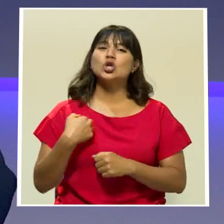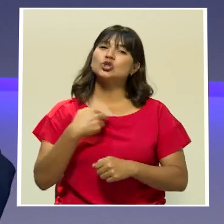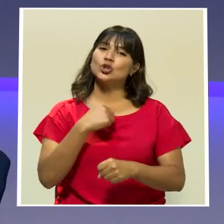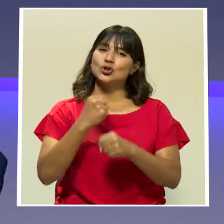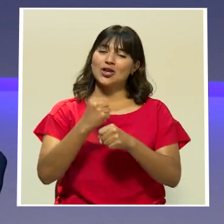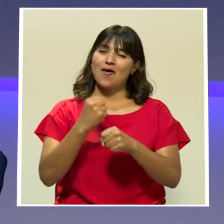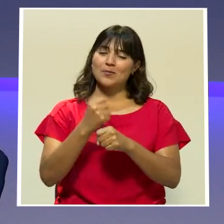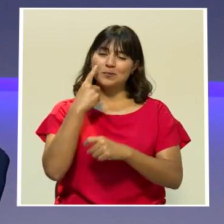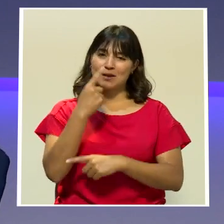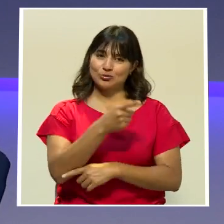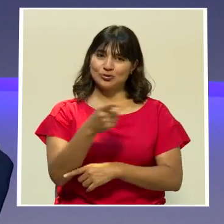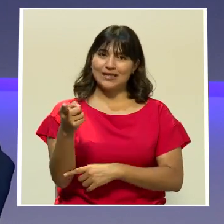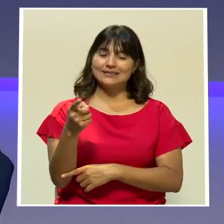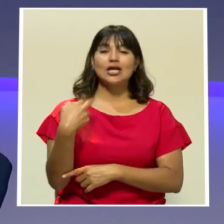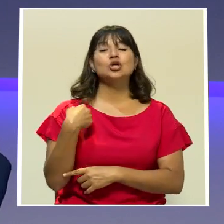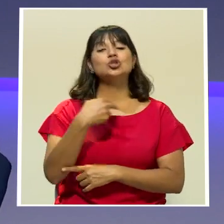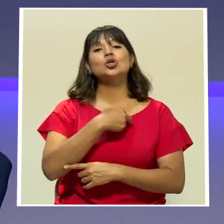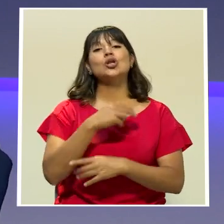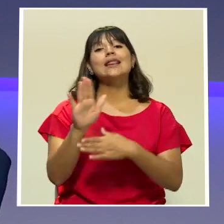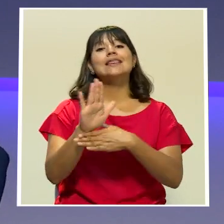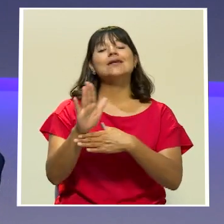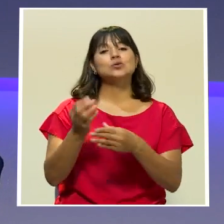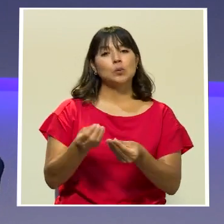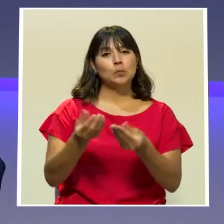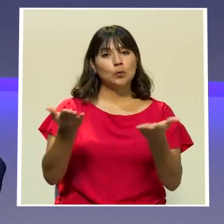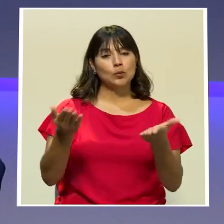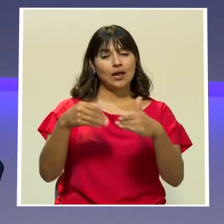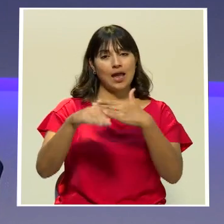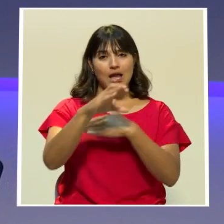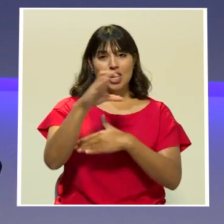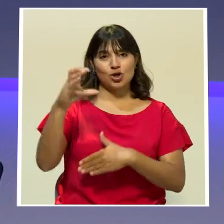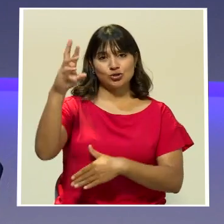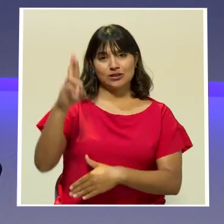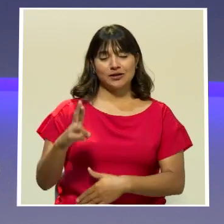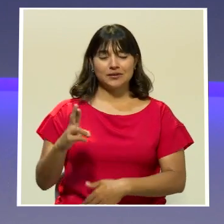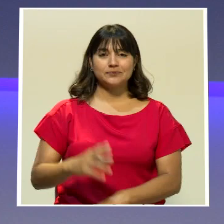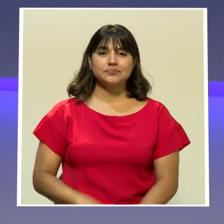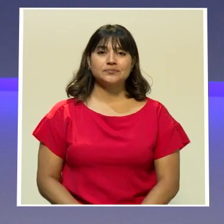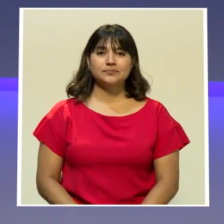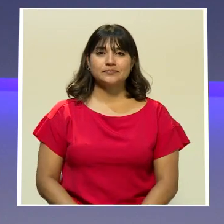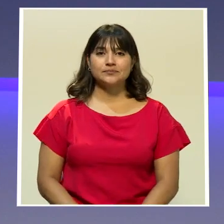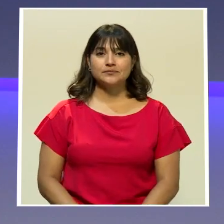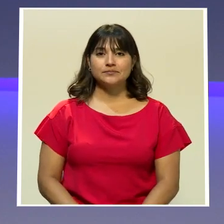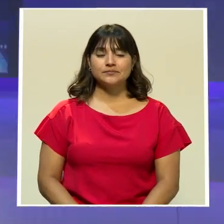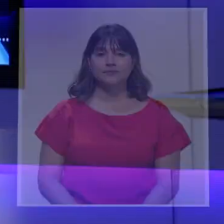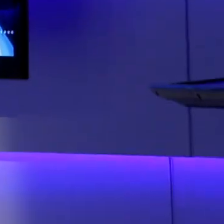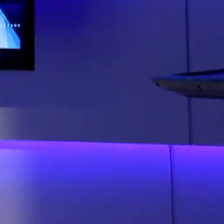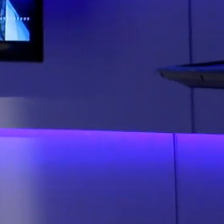trabajamos para usted. Somos la televisión pública de Costa Rica.